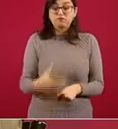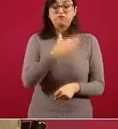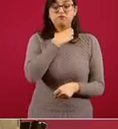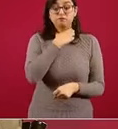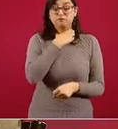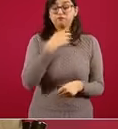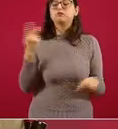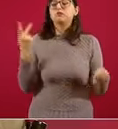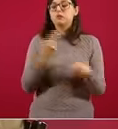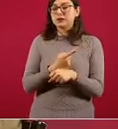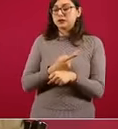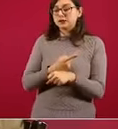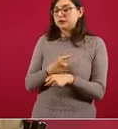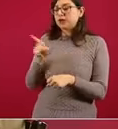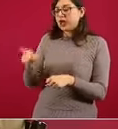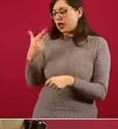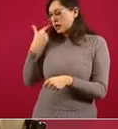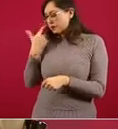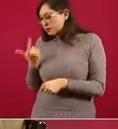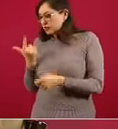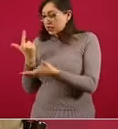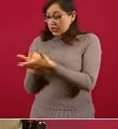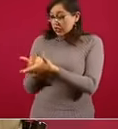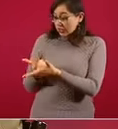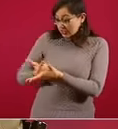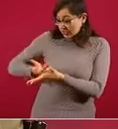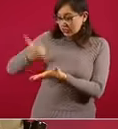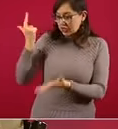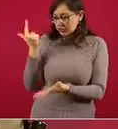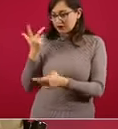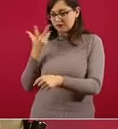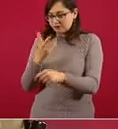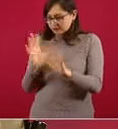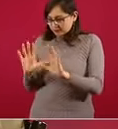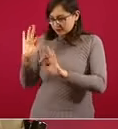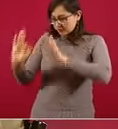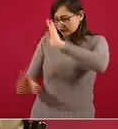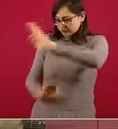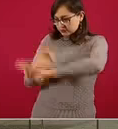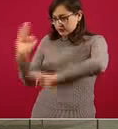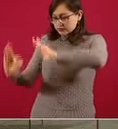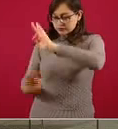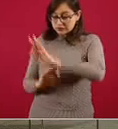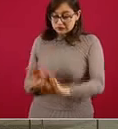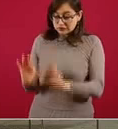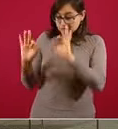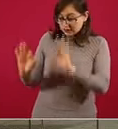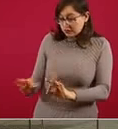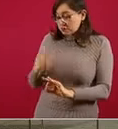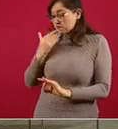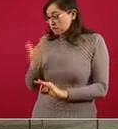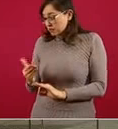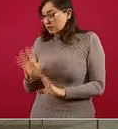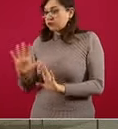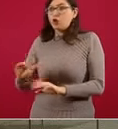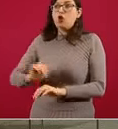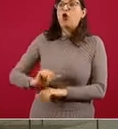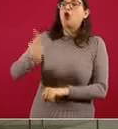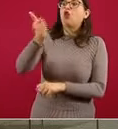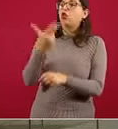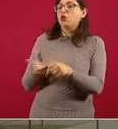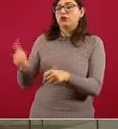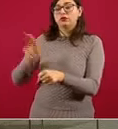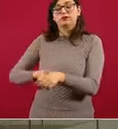que se promueve es que se estabilicen a los pacientes si llegan en una condición de gravedad y que se promueva la regulación entre unidades hospitalarias,